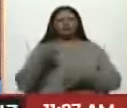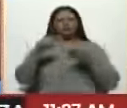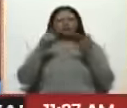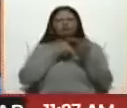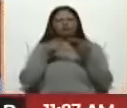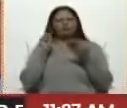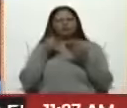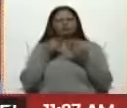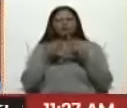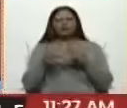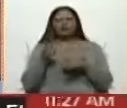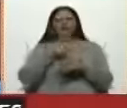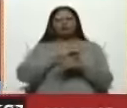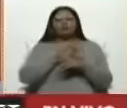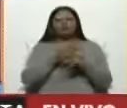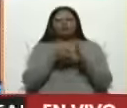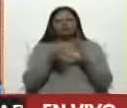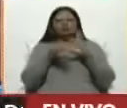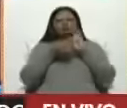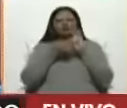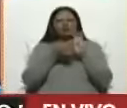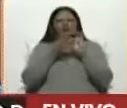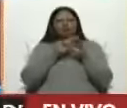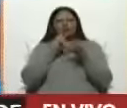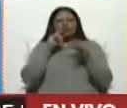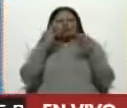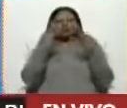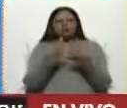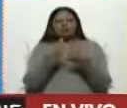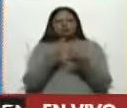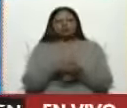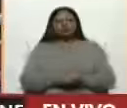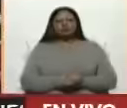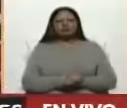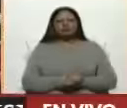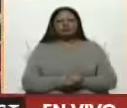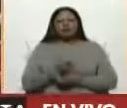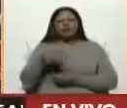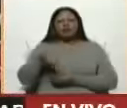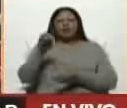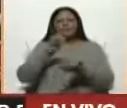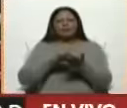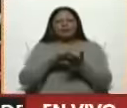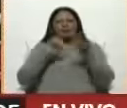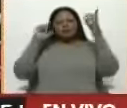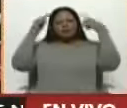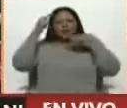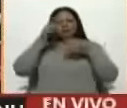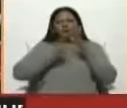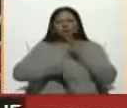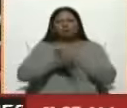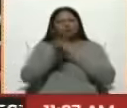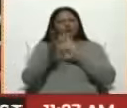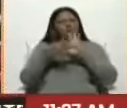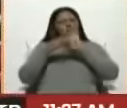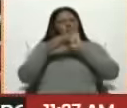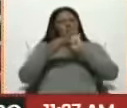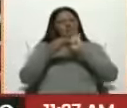la fuerza unida. Yo te puedo garantizar, Diosdado, que en Miranda el chavismo está